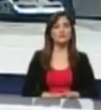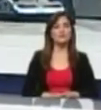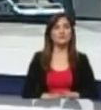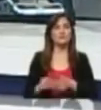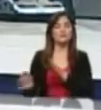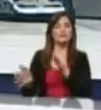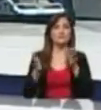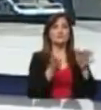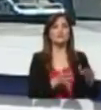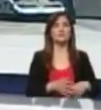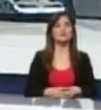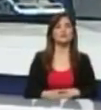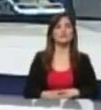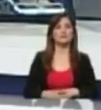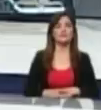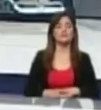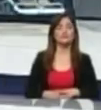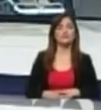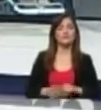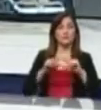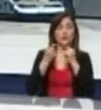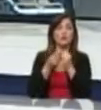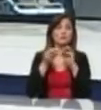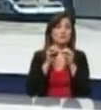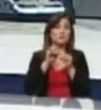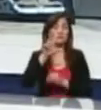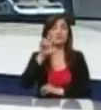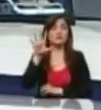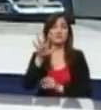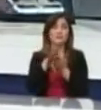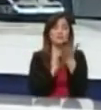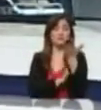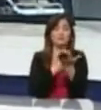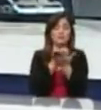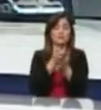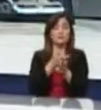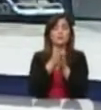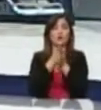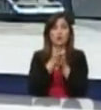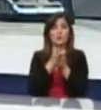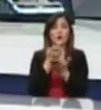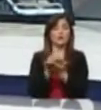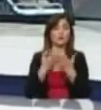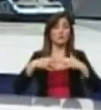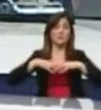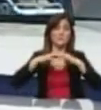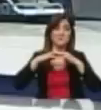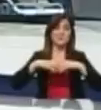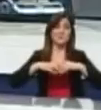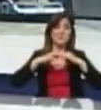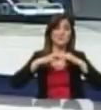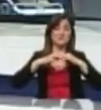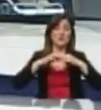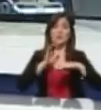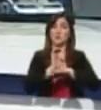Y en otros temas, amigos, una facción del movimiento Alianza País considera que el proyecto económico urgente para la reactivación económica que envió